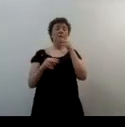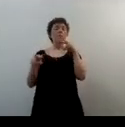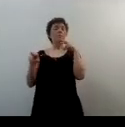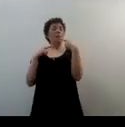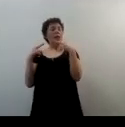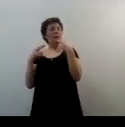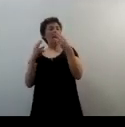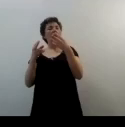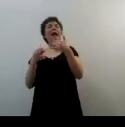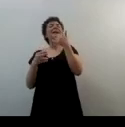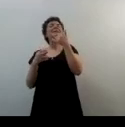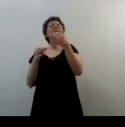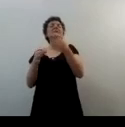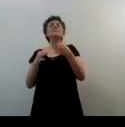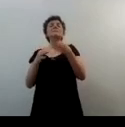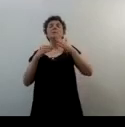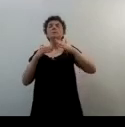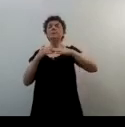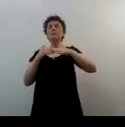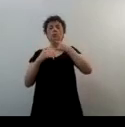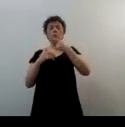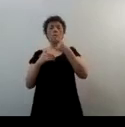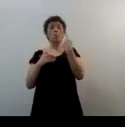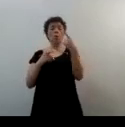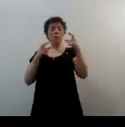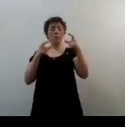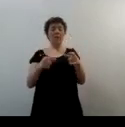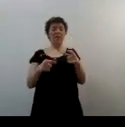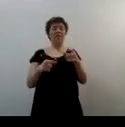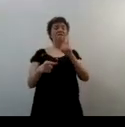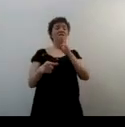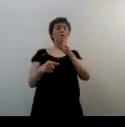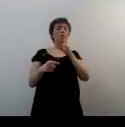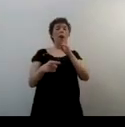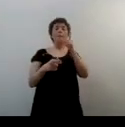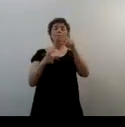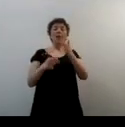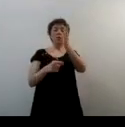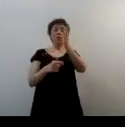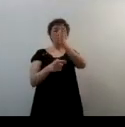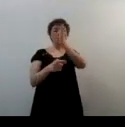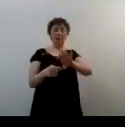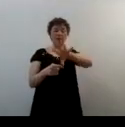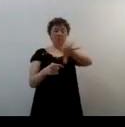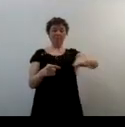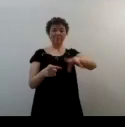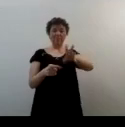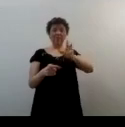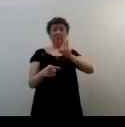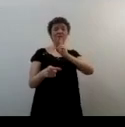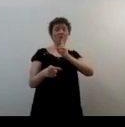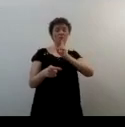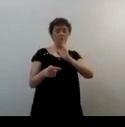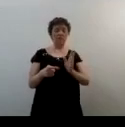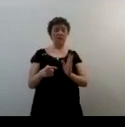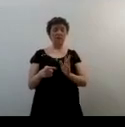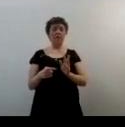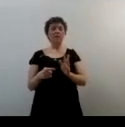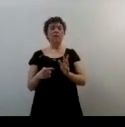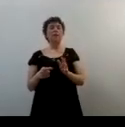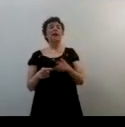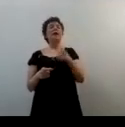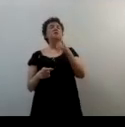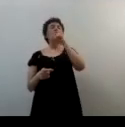siempre, vamos, como mínimo os digo, una guarnición de verdura medio plato. Y siempre mejor un plato. O sea, es decir, que la verdura. O sea, esto no nos sirve